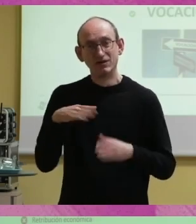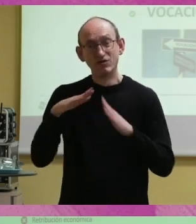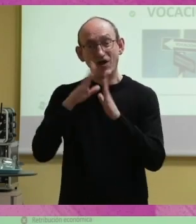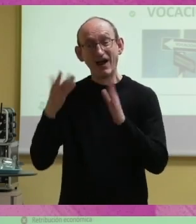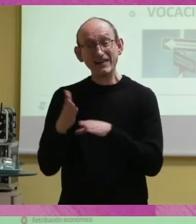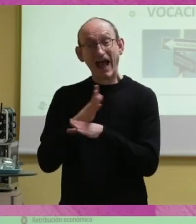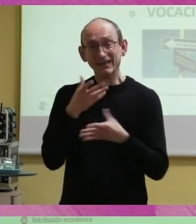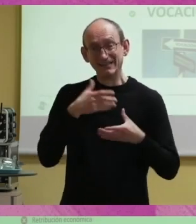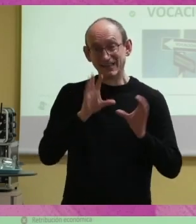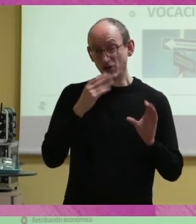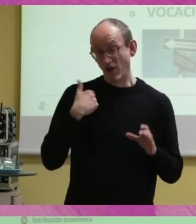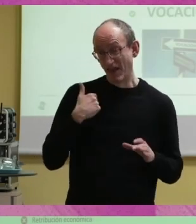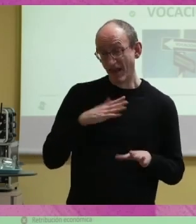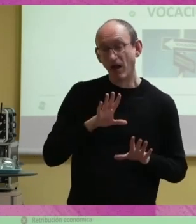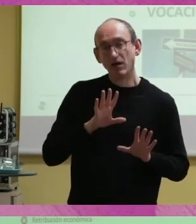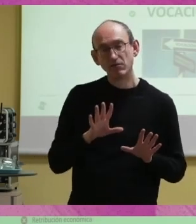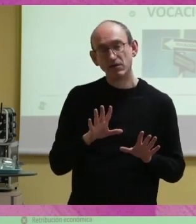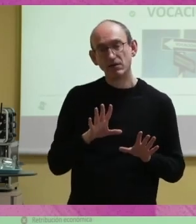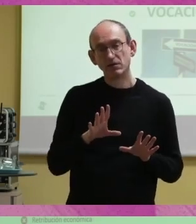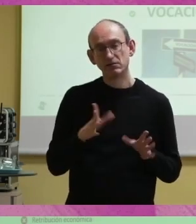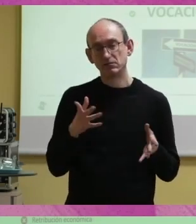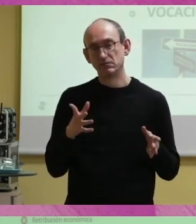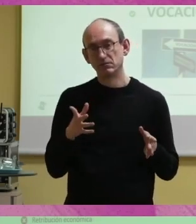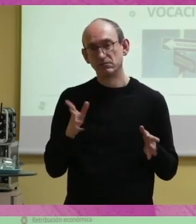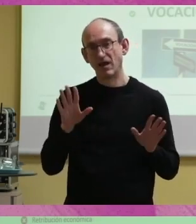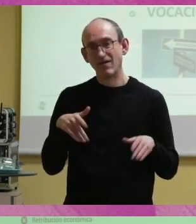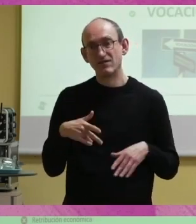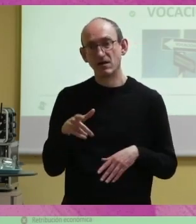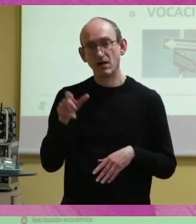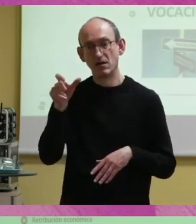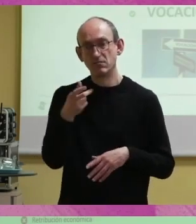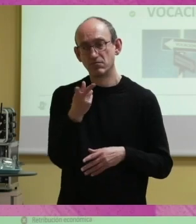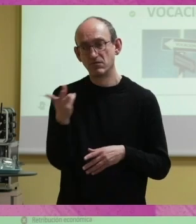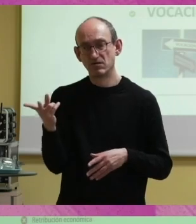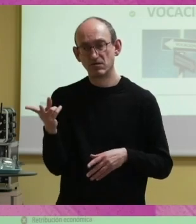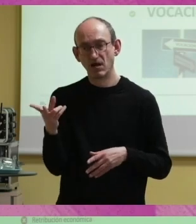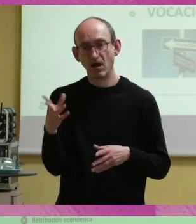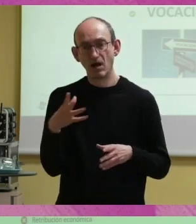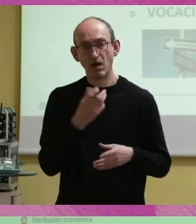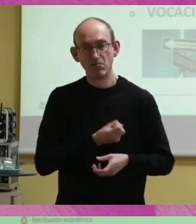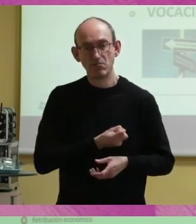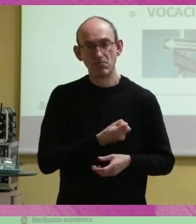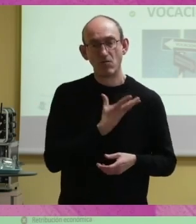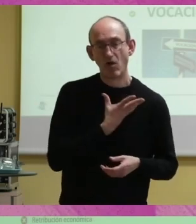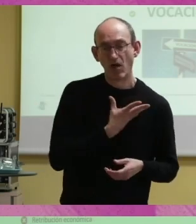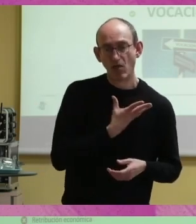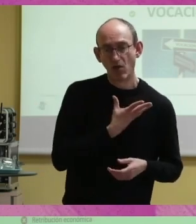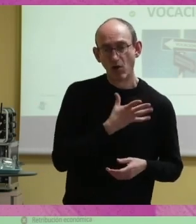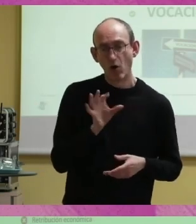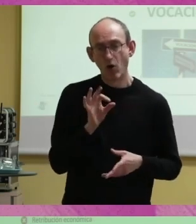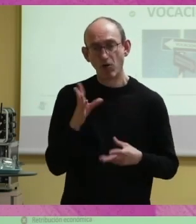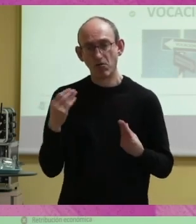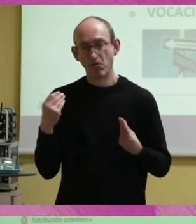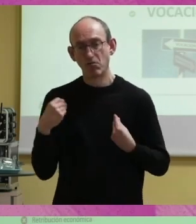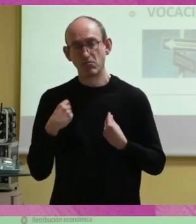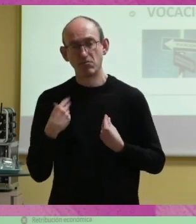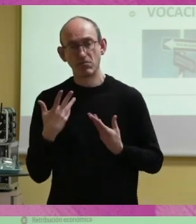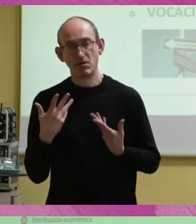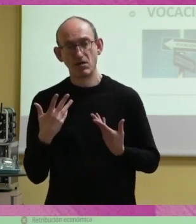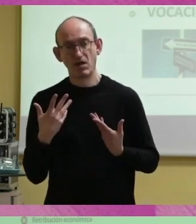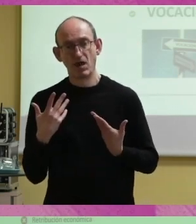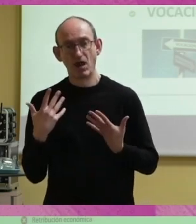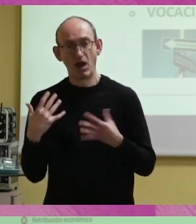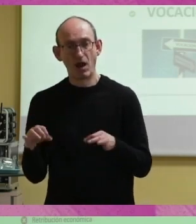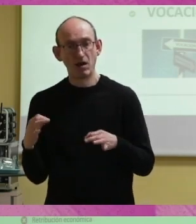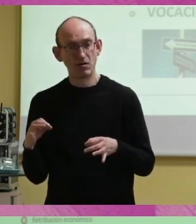digo yo. Pero claro, no hay que escoger, o no debiéramos hacer escoger a la gente entre su vocación y una vida más o